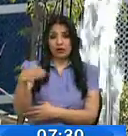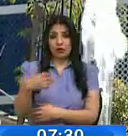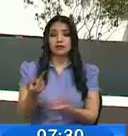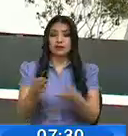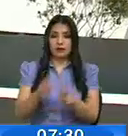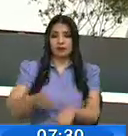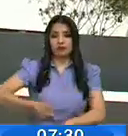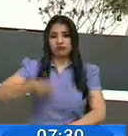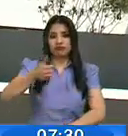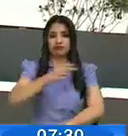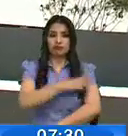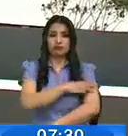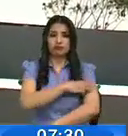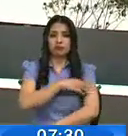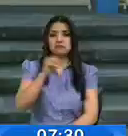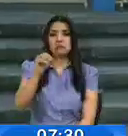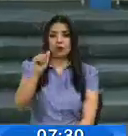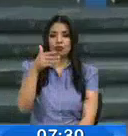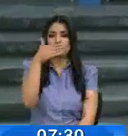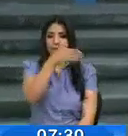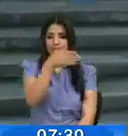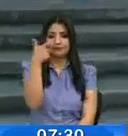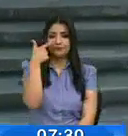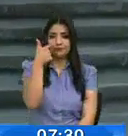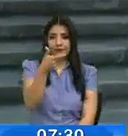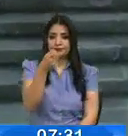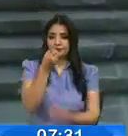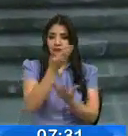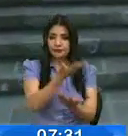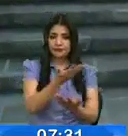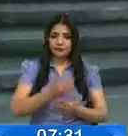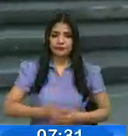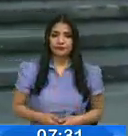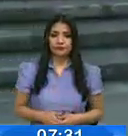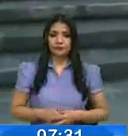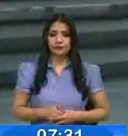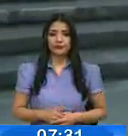que lo haga el general Mauro Vargas. Informó Héctor Romero.